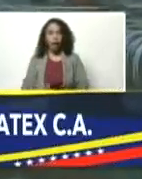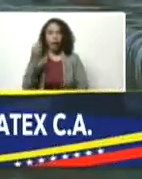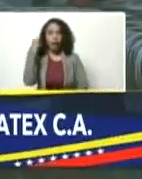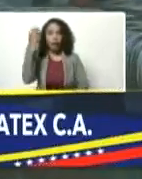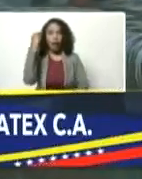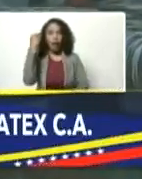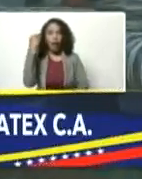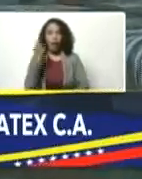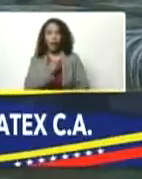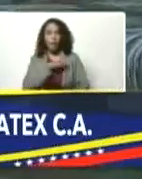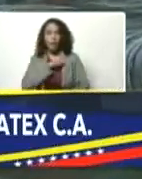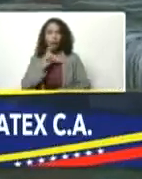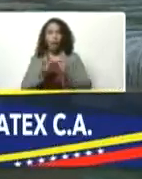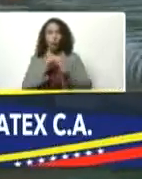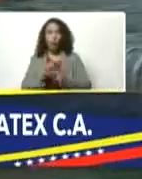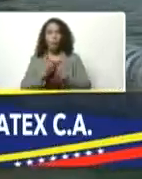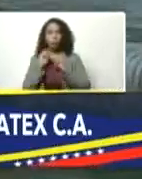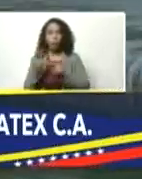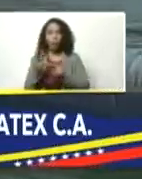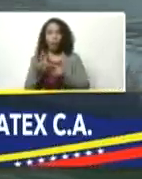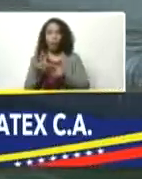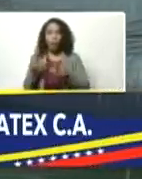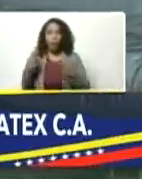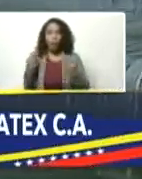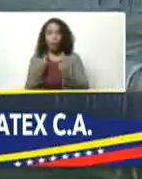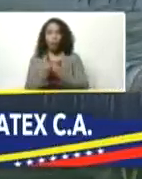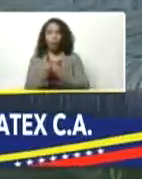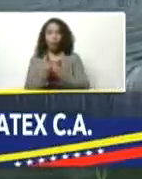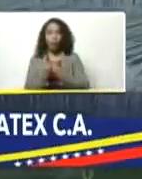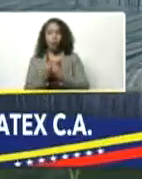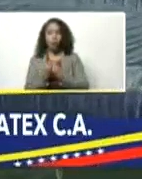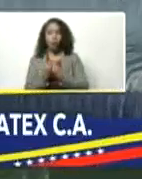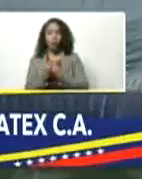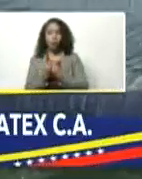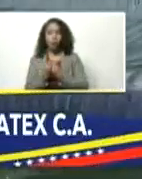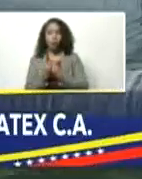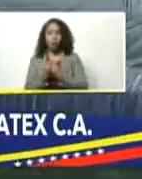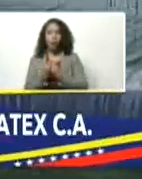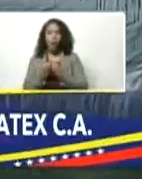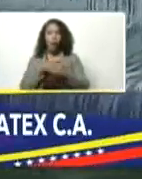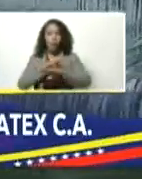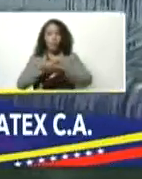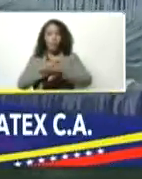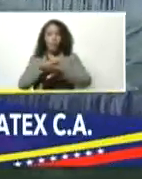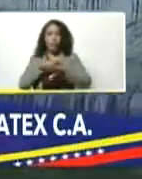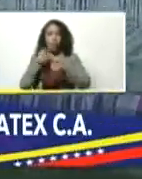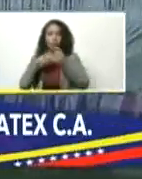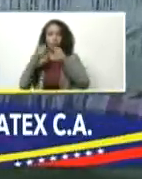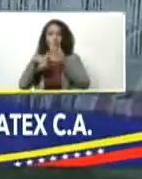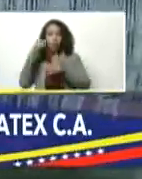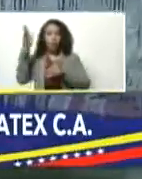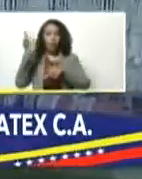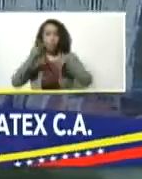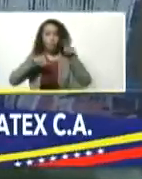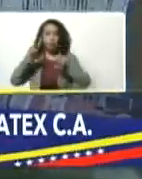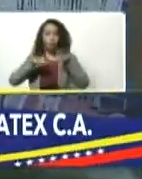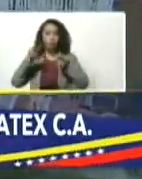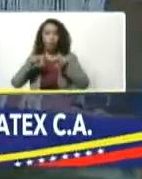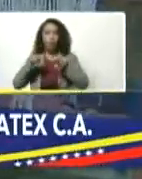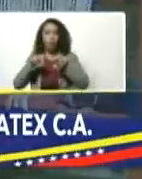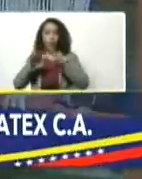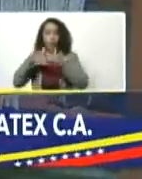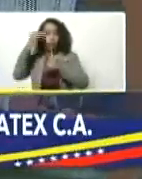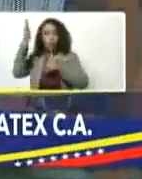En algunas oportunidades acompañé al Ministerio de Comercio en unas exposiciones fuera del